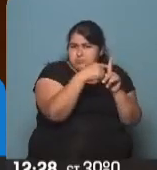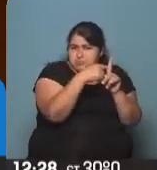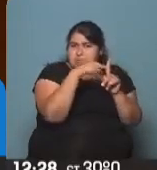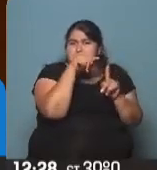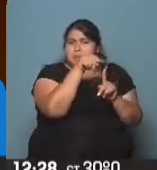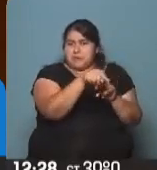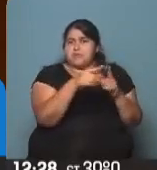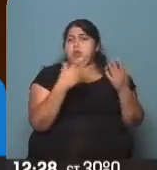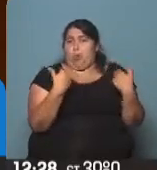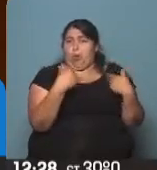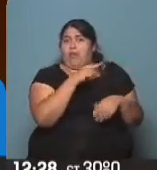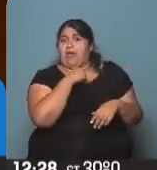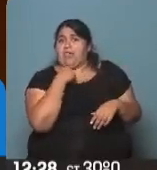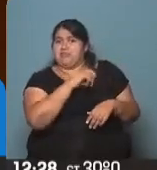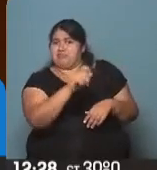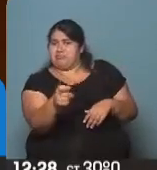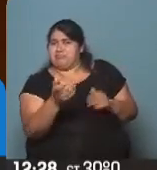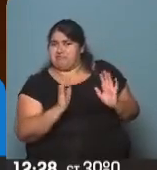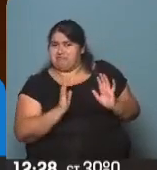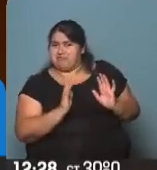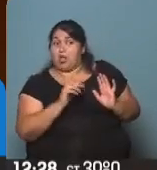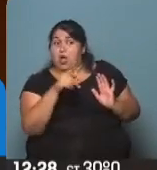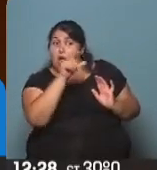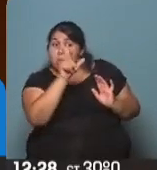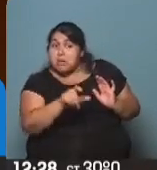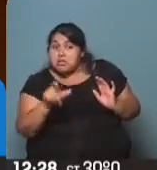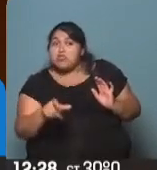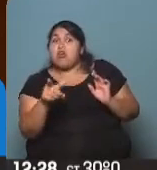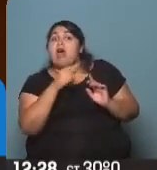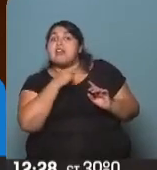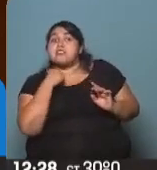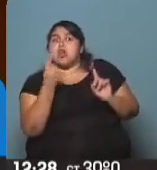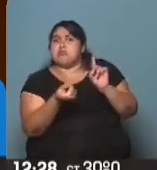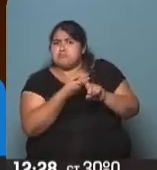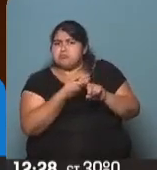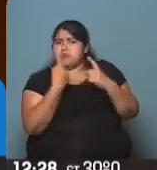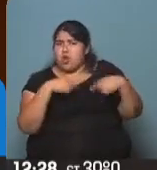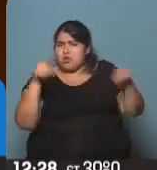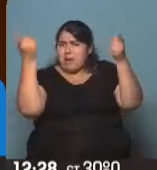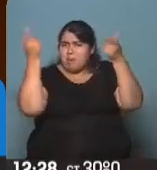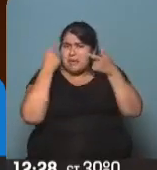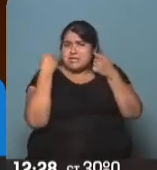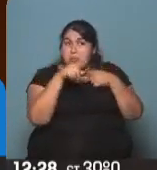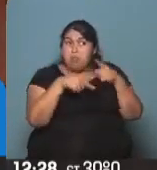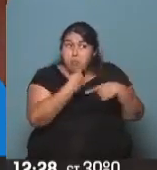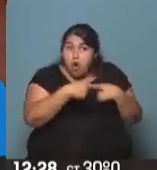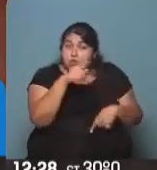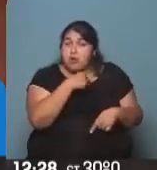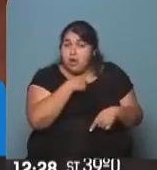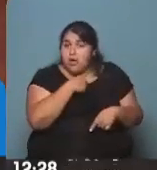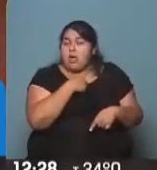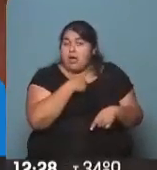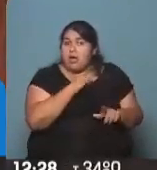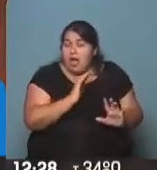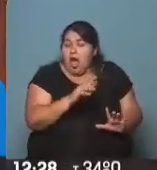dijeron? Podés ser sacerdote. Los sacerdotes que eran casados, con mujeres, con dinero, con príncipes, le dijeron, ¿vos querés seguir siendo? Tenés